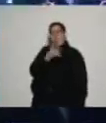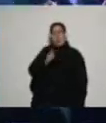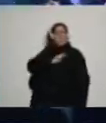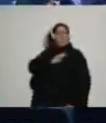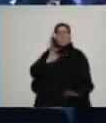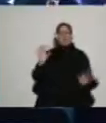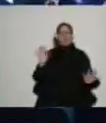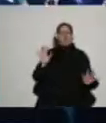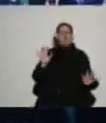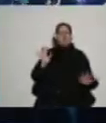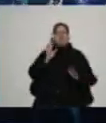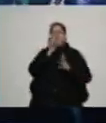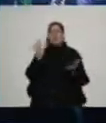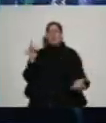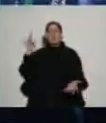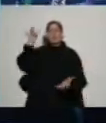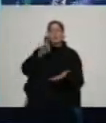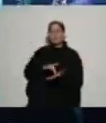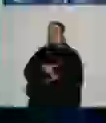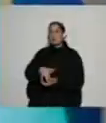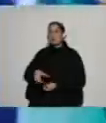pues el caso Adilán se silencia.